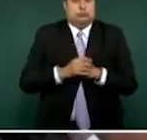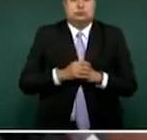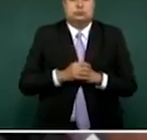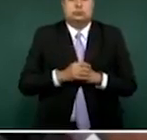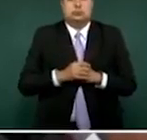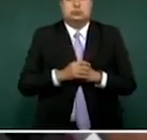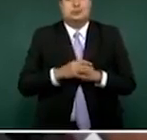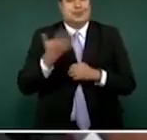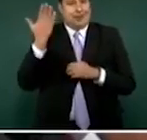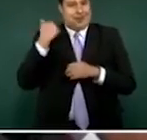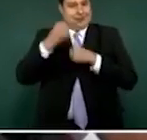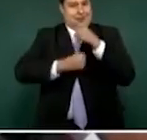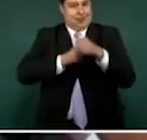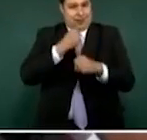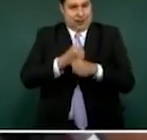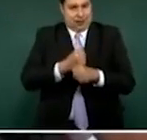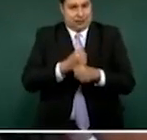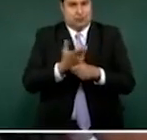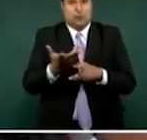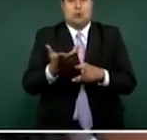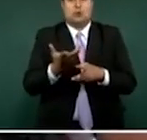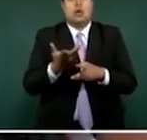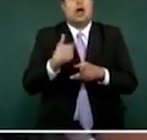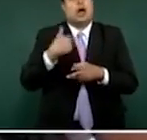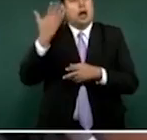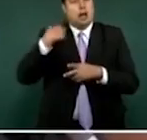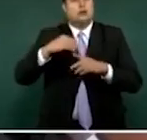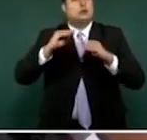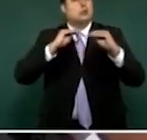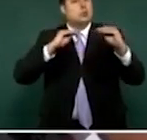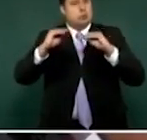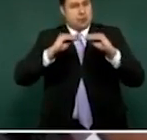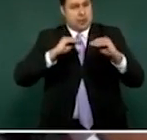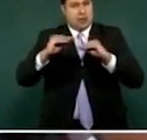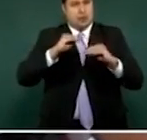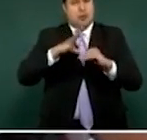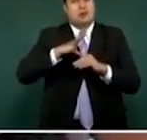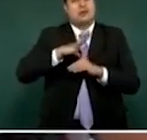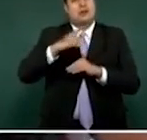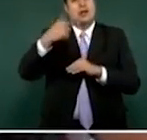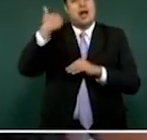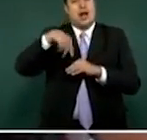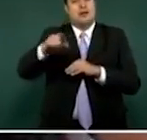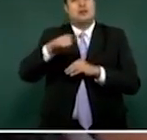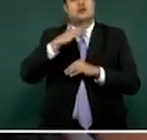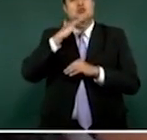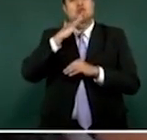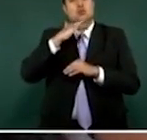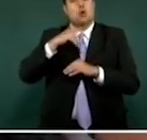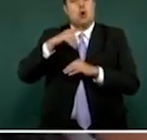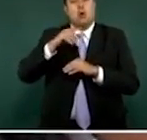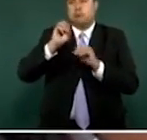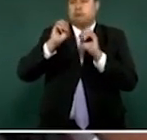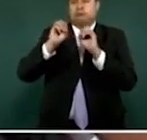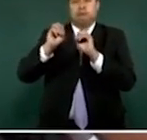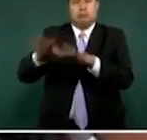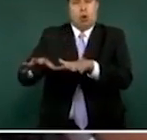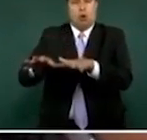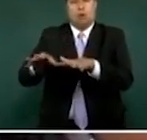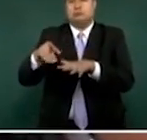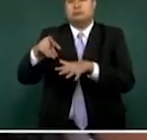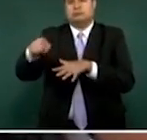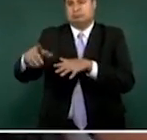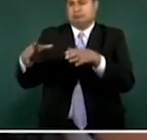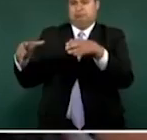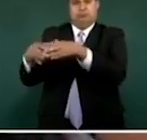Hace algunos años hubo un movimiento para detener un tiradero tóxico que algunos le llaman confinamiento. Se